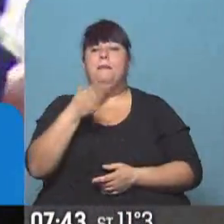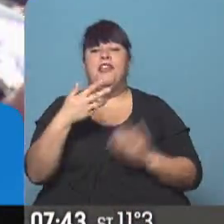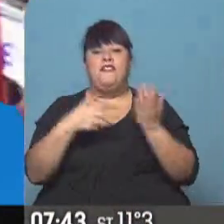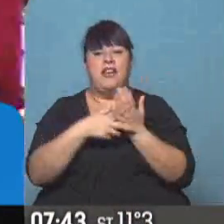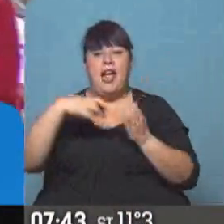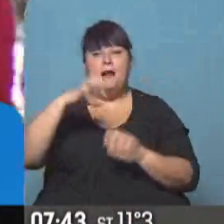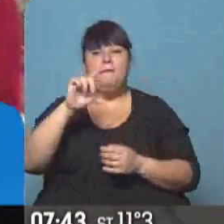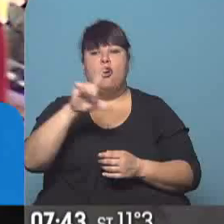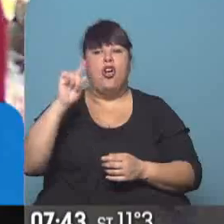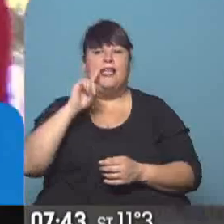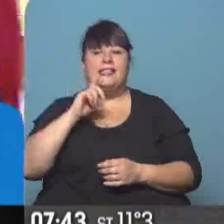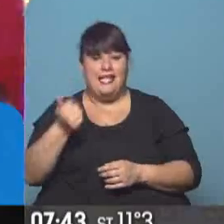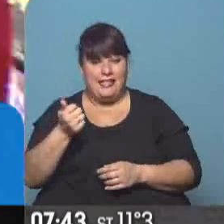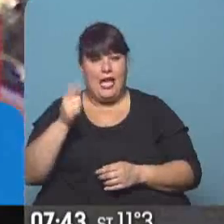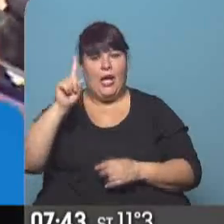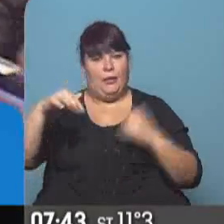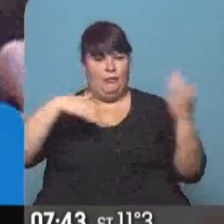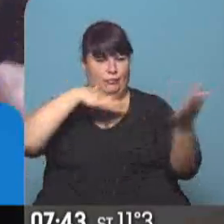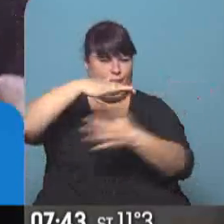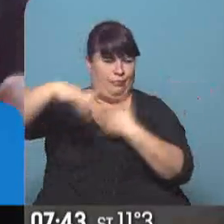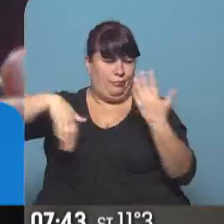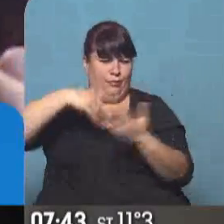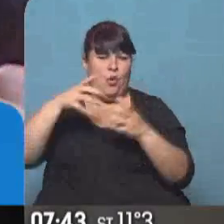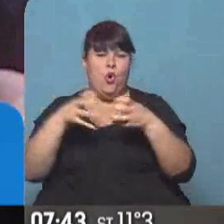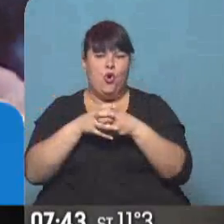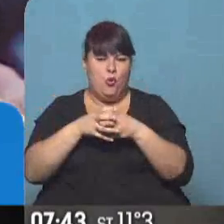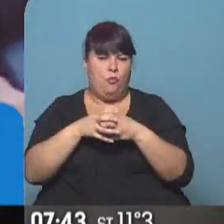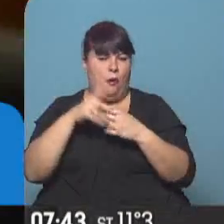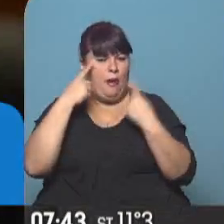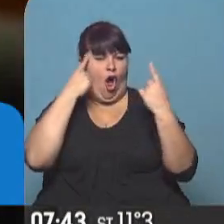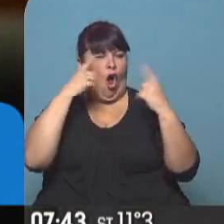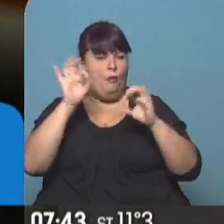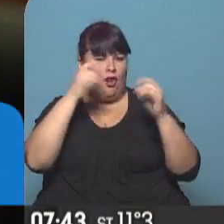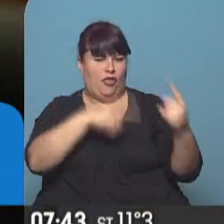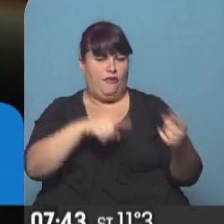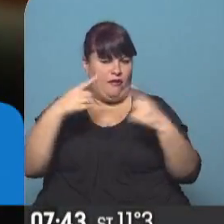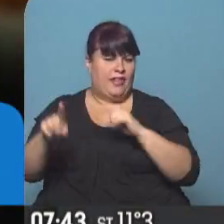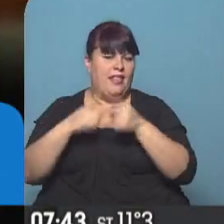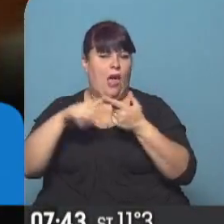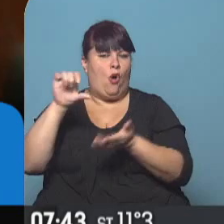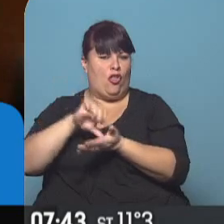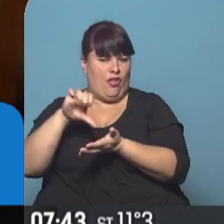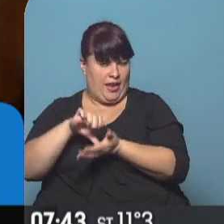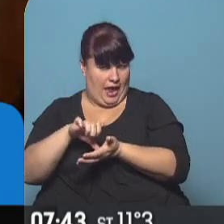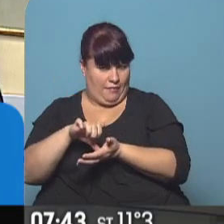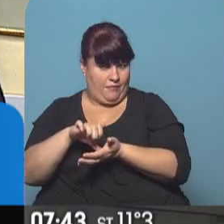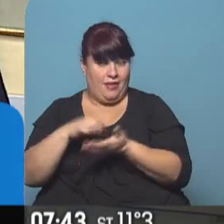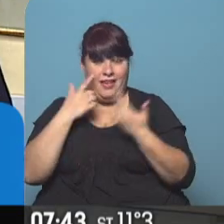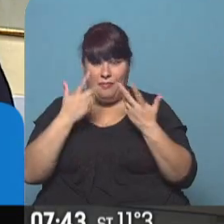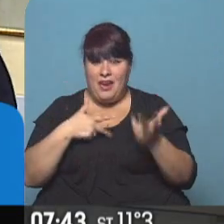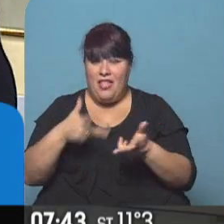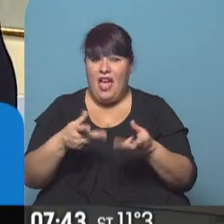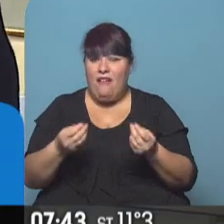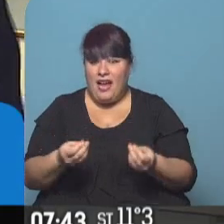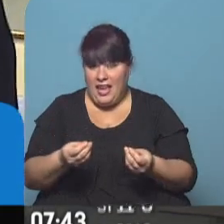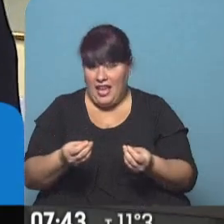fiscal pollicita generó repercusiones de sectores con visiones distintas del acuerdo con ella no miren de lo que estamos hablando